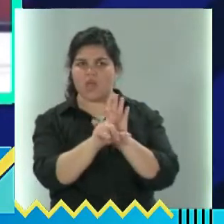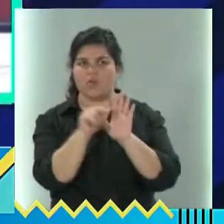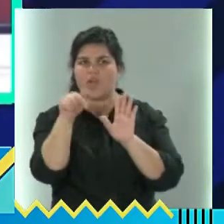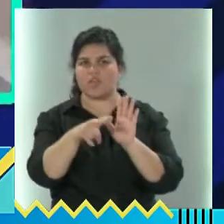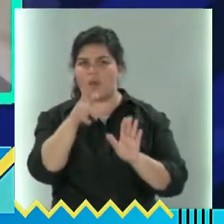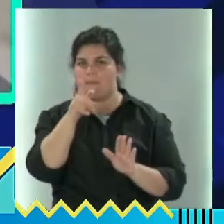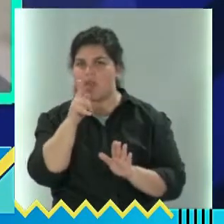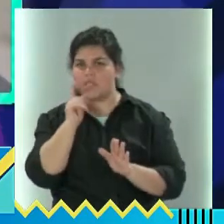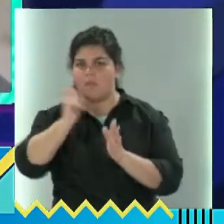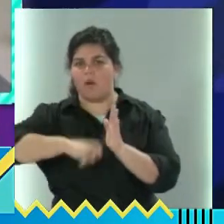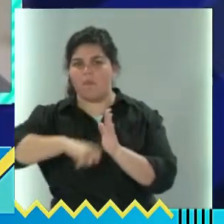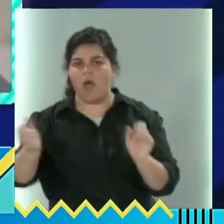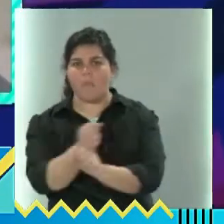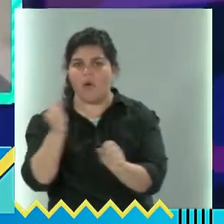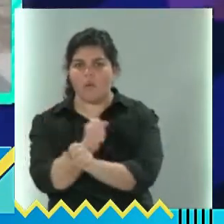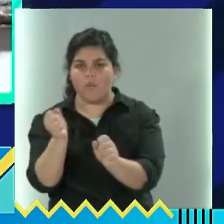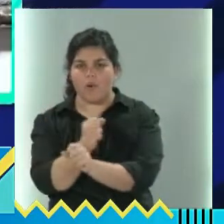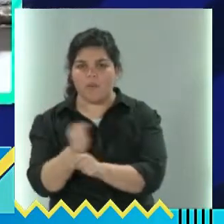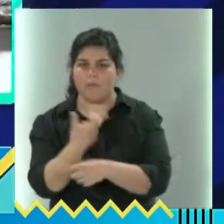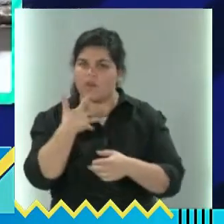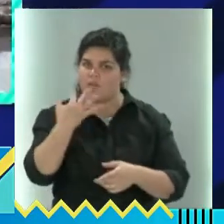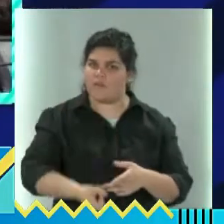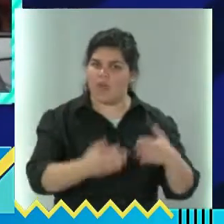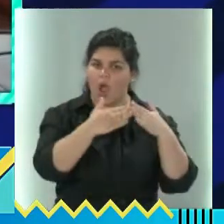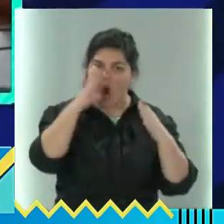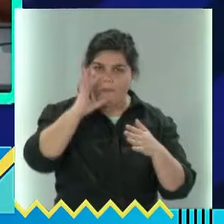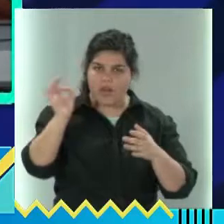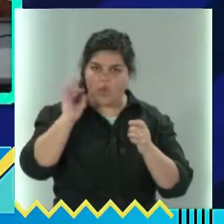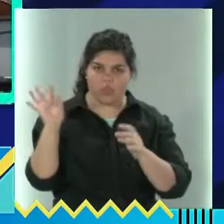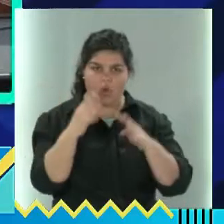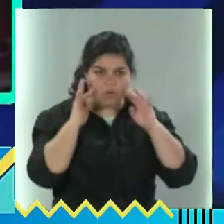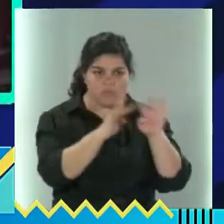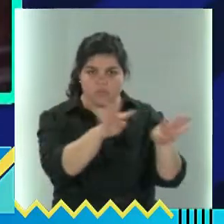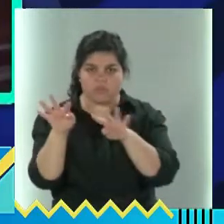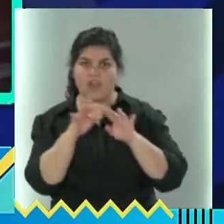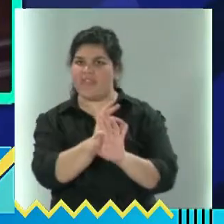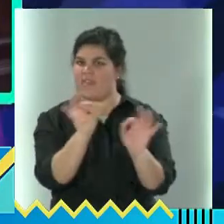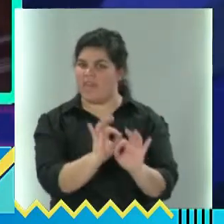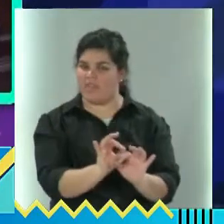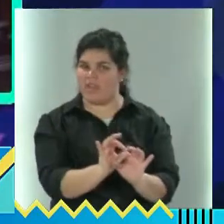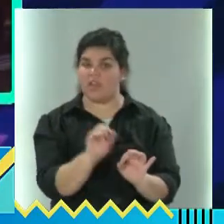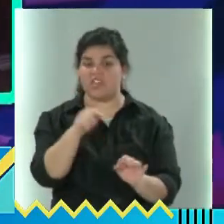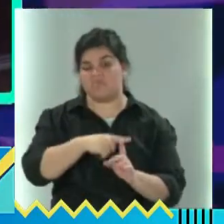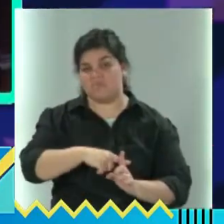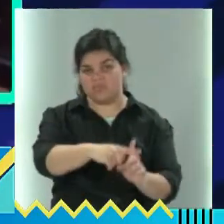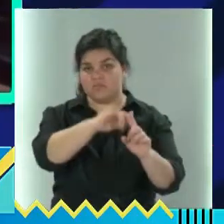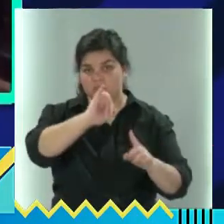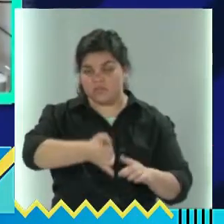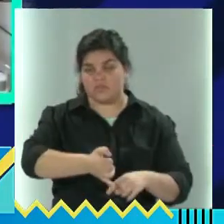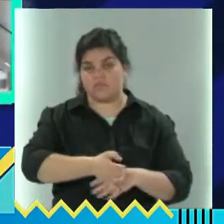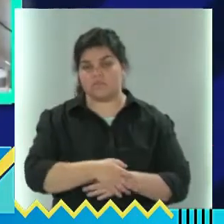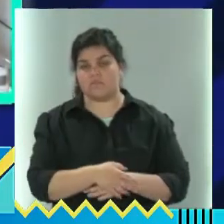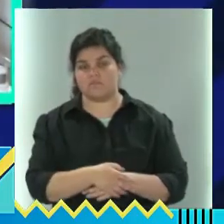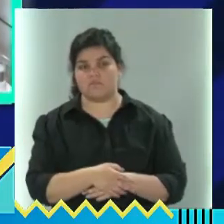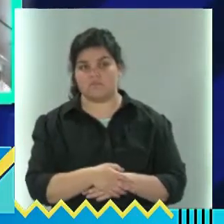escribanía y no como una legislatura en donde se escuchen todas las voces. Pero en general tiene mucho de positivo y creo que también hay que en